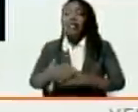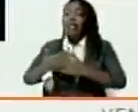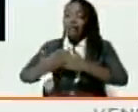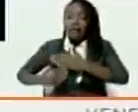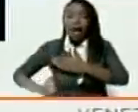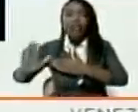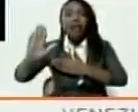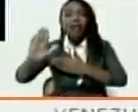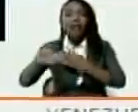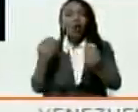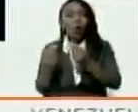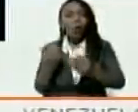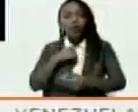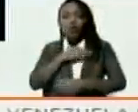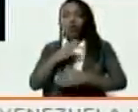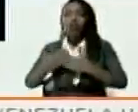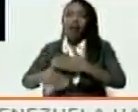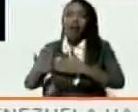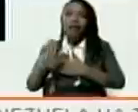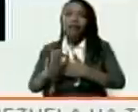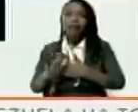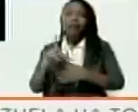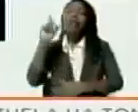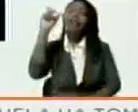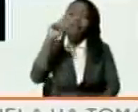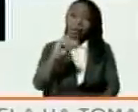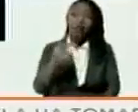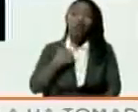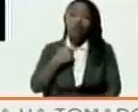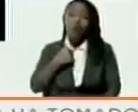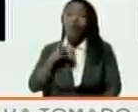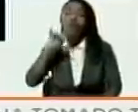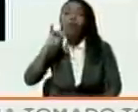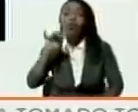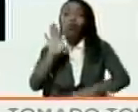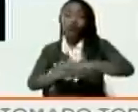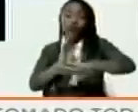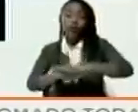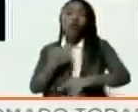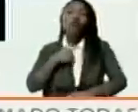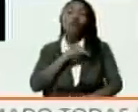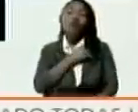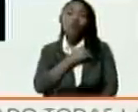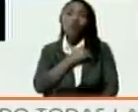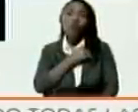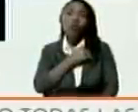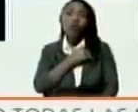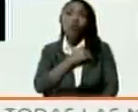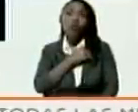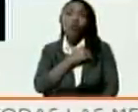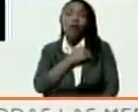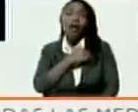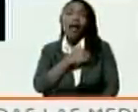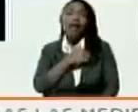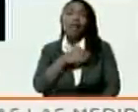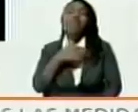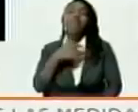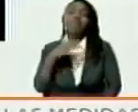salir adelante como tenemos que salir. También tengo que informar que nosotros, desde hace varios